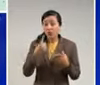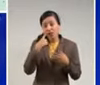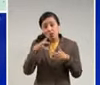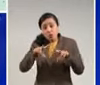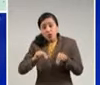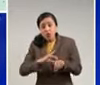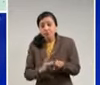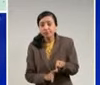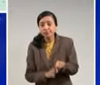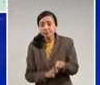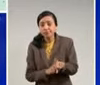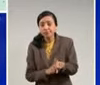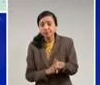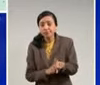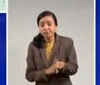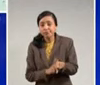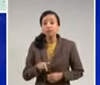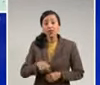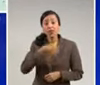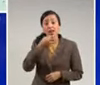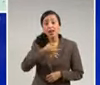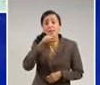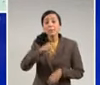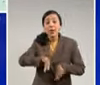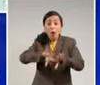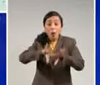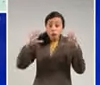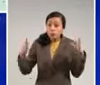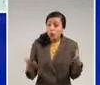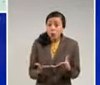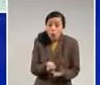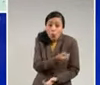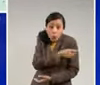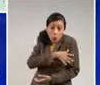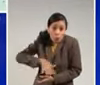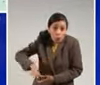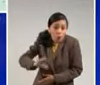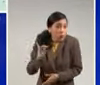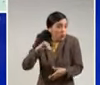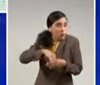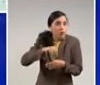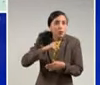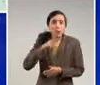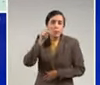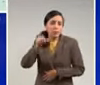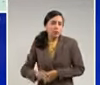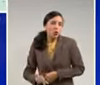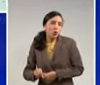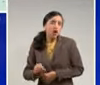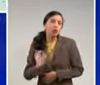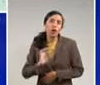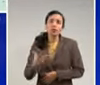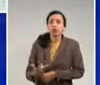general, incluyendo todas estas personas que por determinadas razones no se han puesto la vacuna,